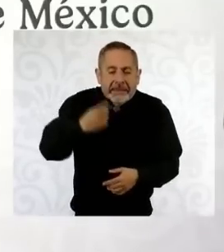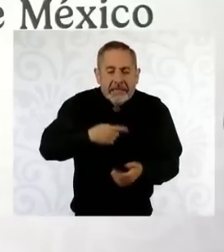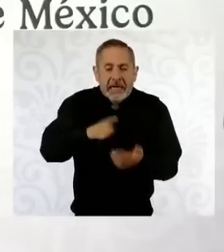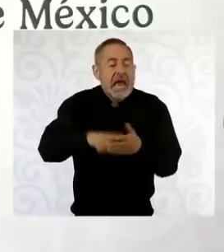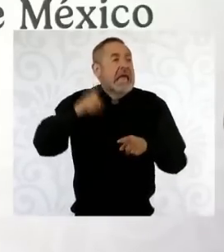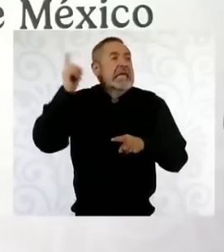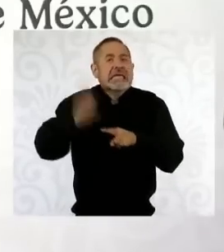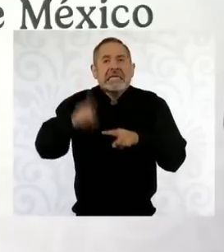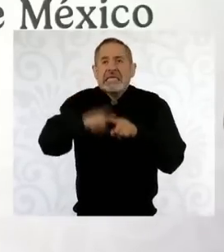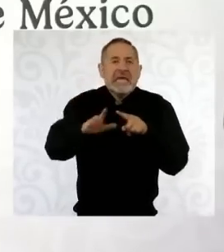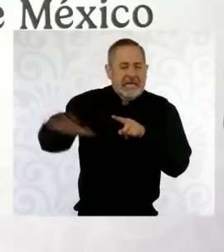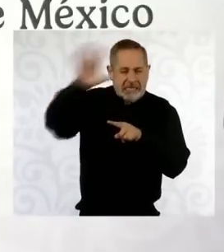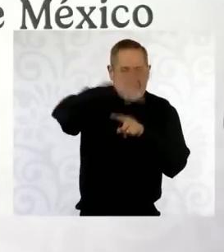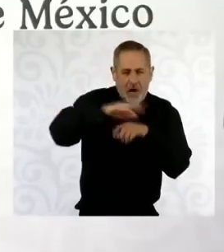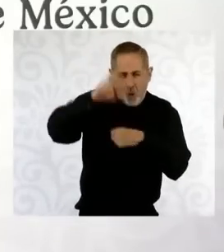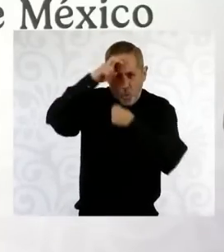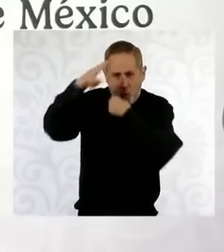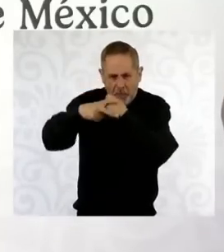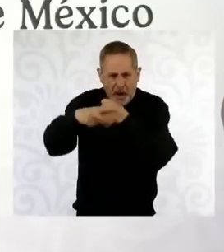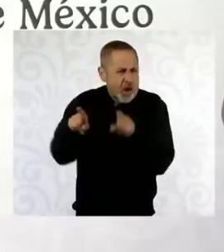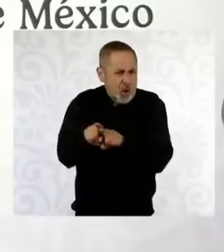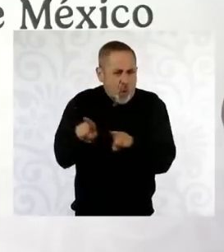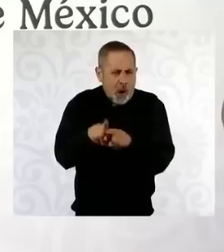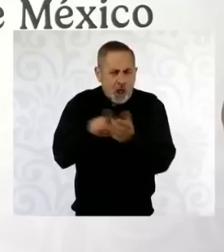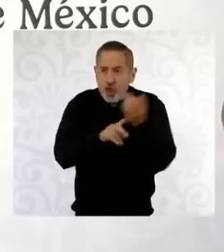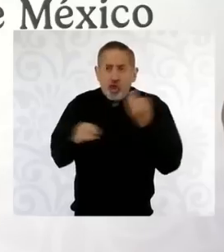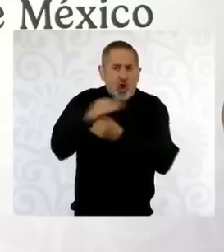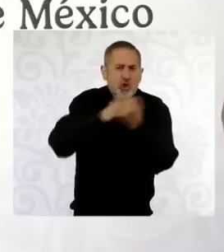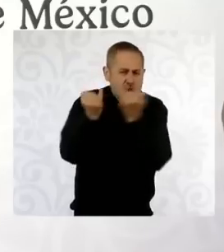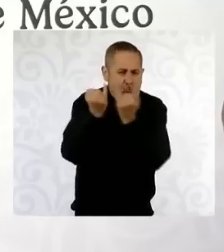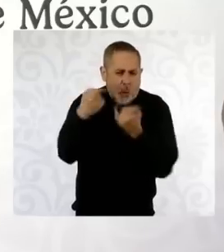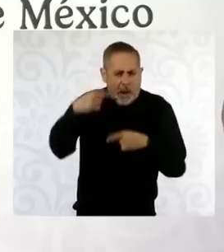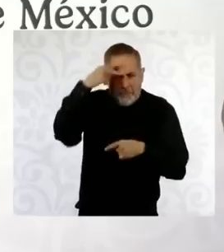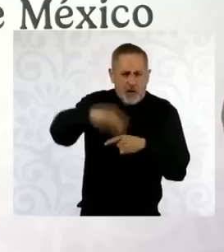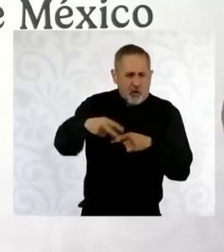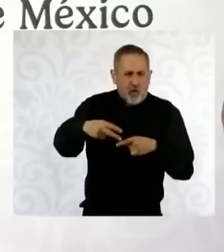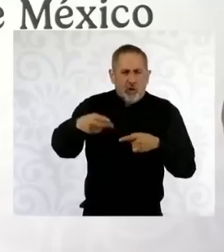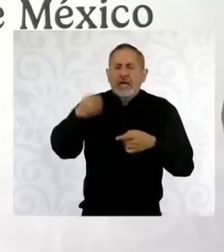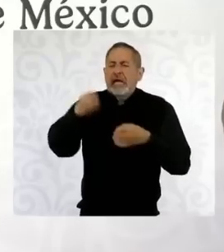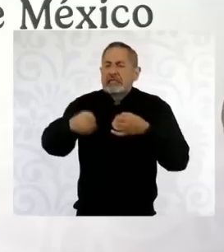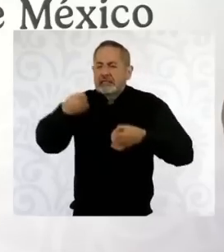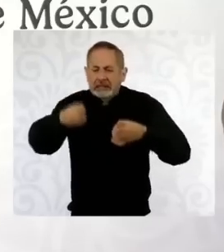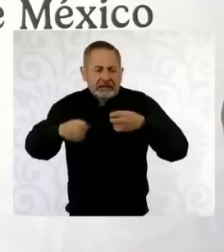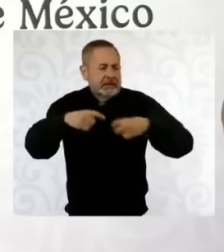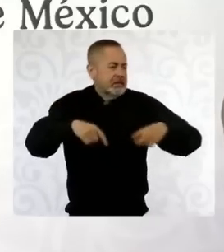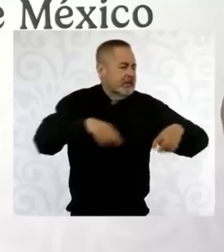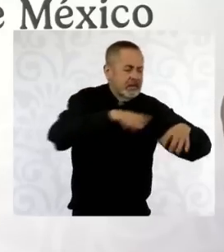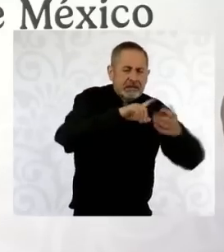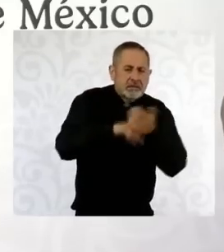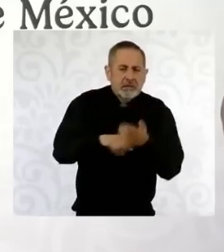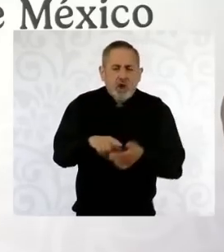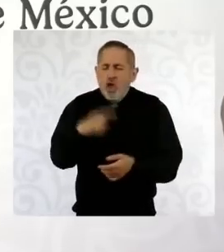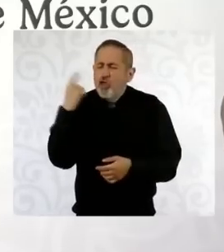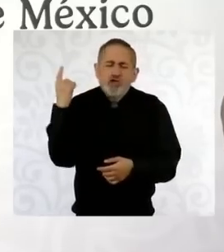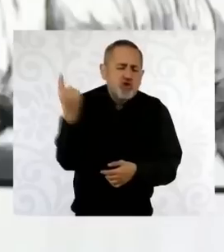régimen parlamentario, muchos de ellos, no todos, pero tener la mayoría.